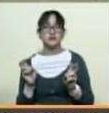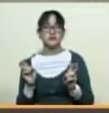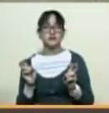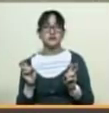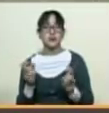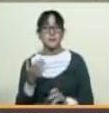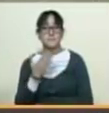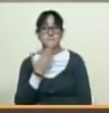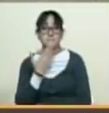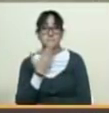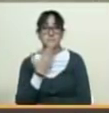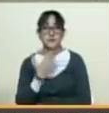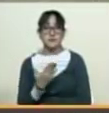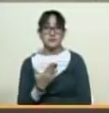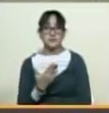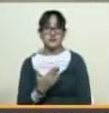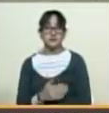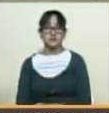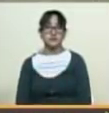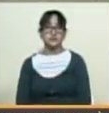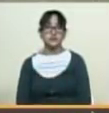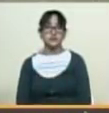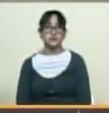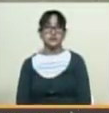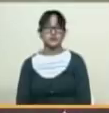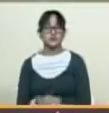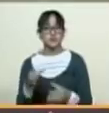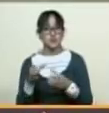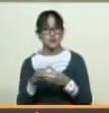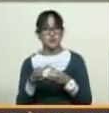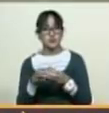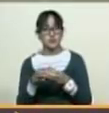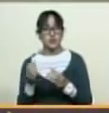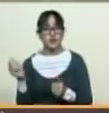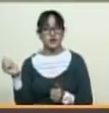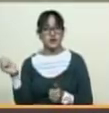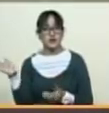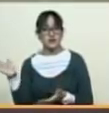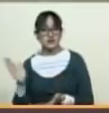al permiso que se dio para los candidatos para que traigan